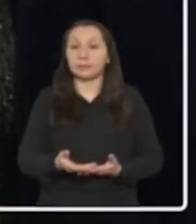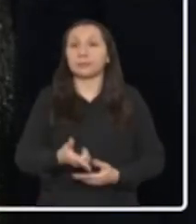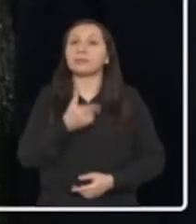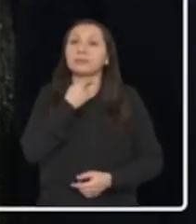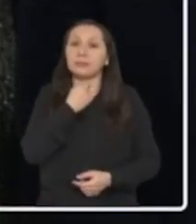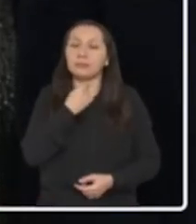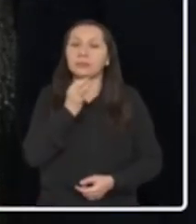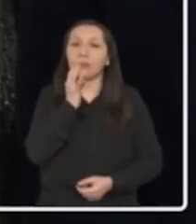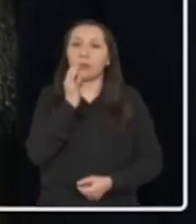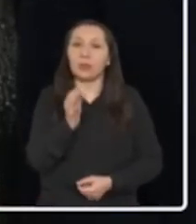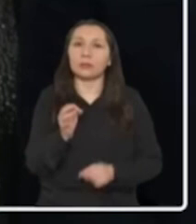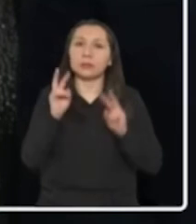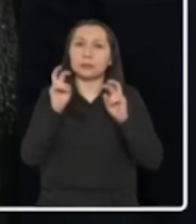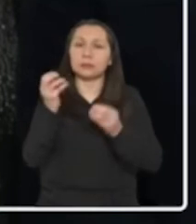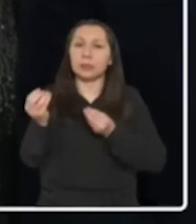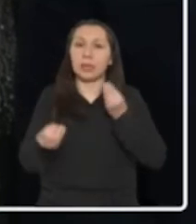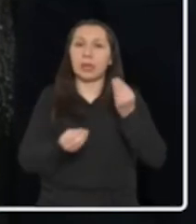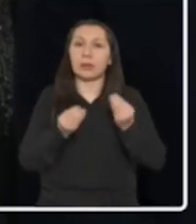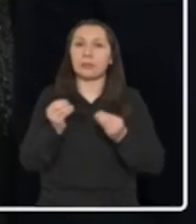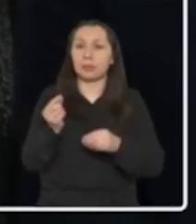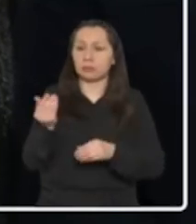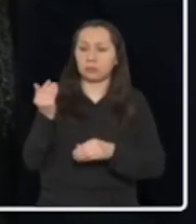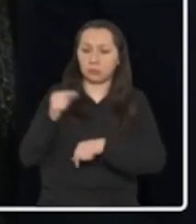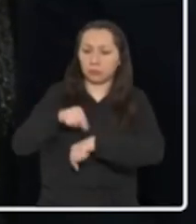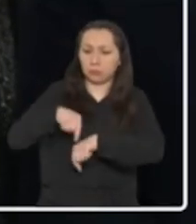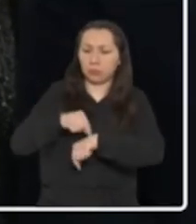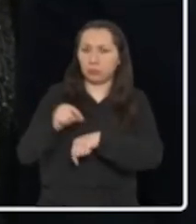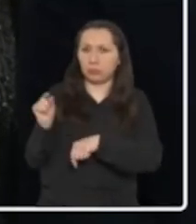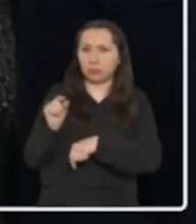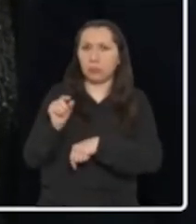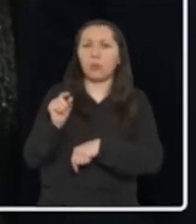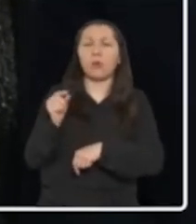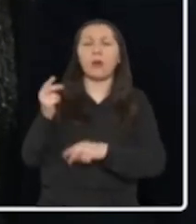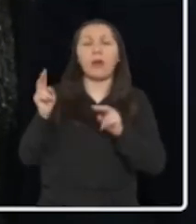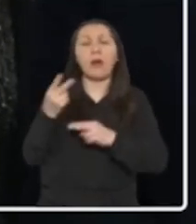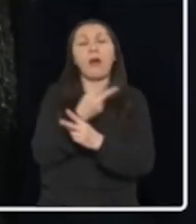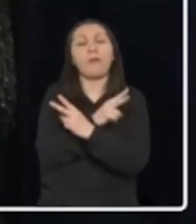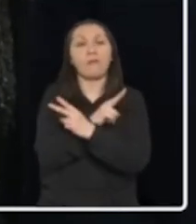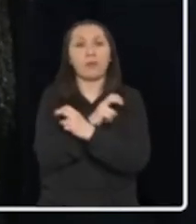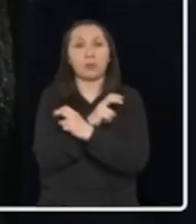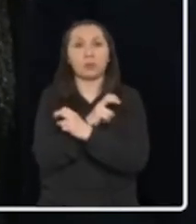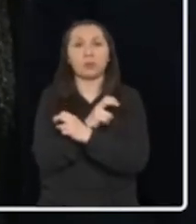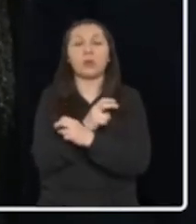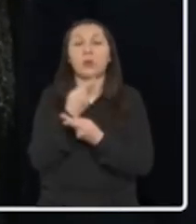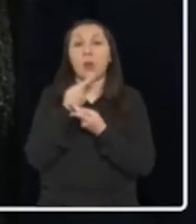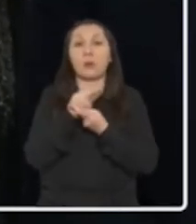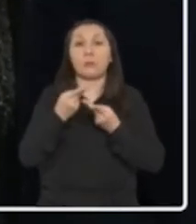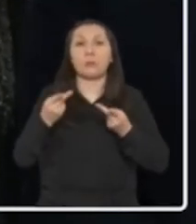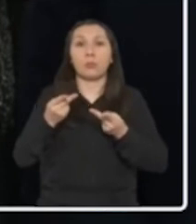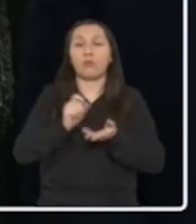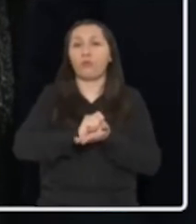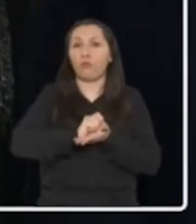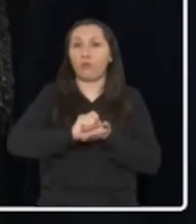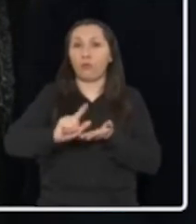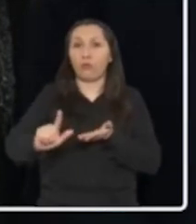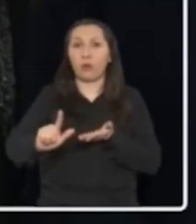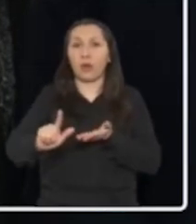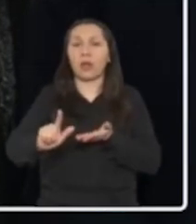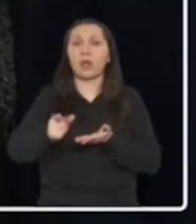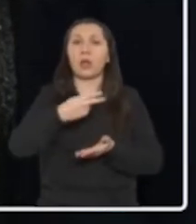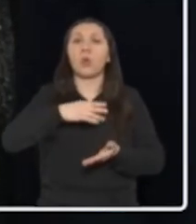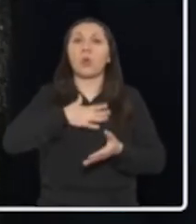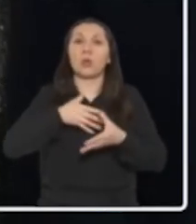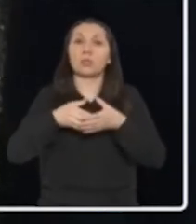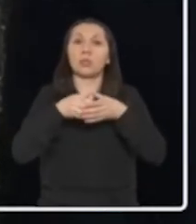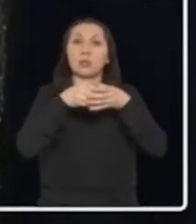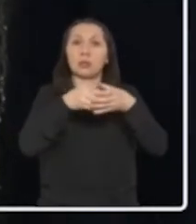Quiero referirme a lo ocurrido en las últimas horas en Venezuela. A partir del anuncio de la expulsión de nuestra